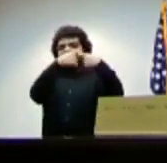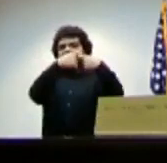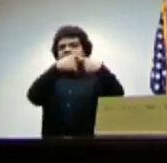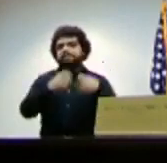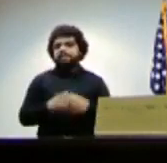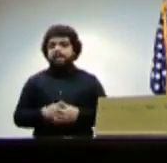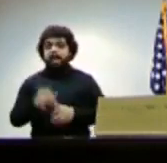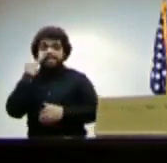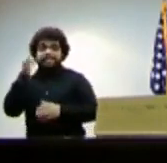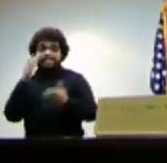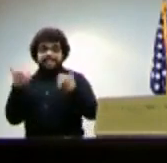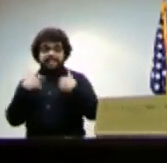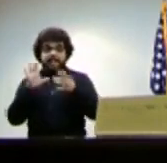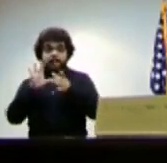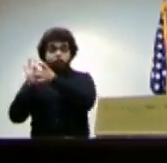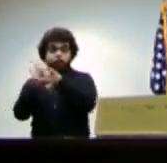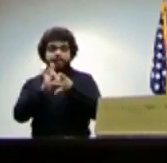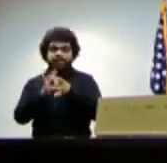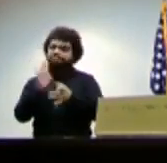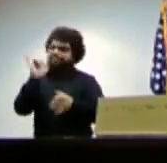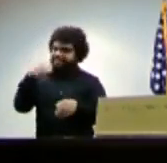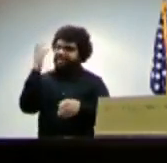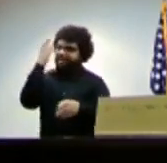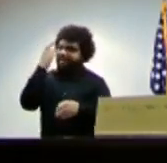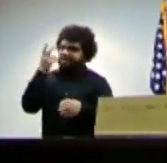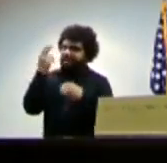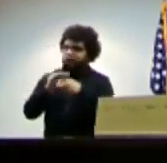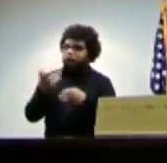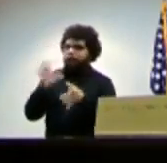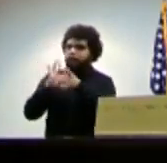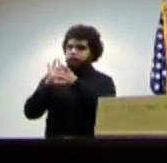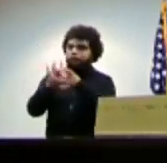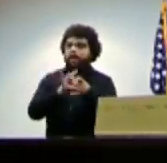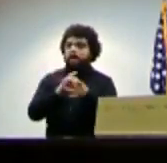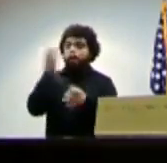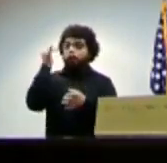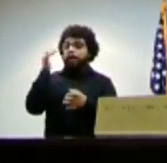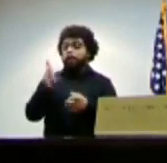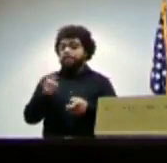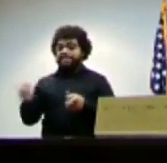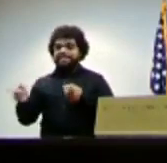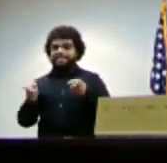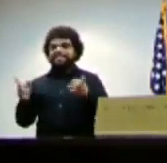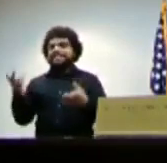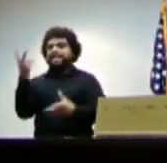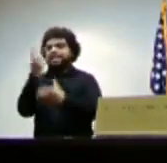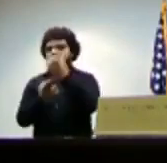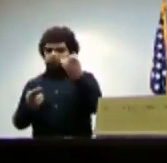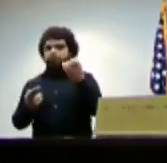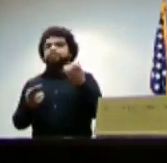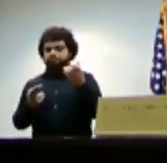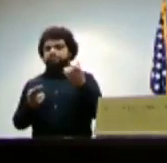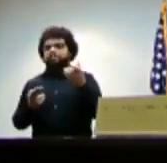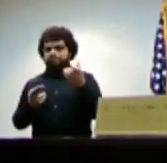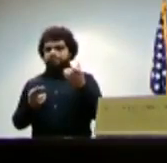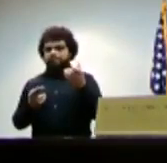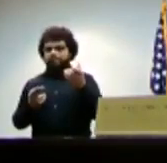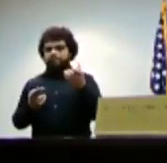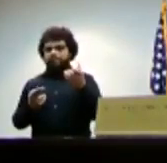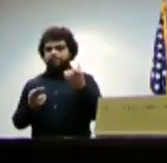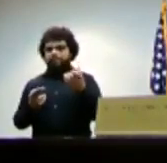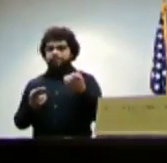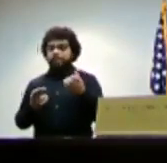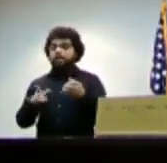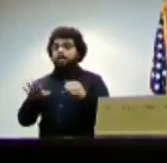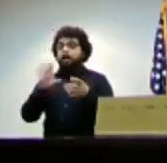ciclo combinado, por eso es que se llama ciclo combinado, porque utiliza las dos tecnologías. En el caso específico del ciclo combinado de Aguirre,